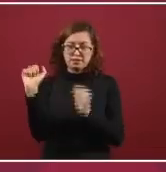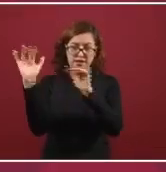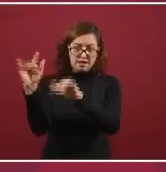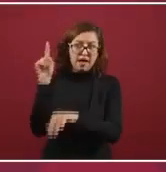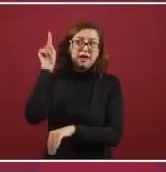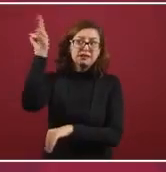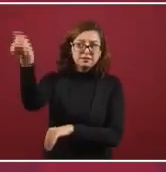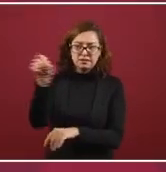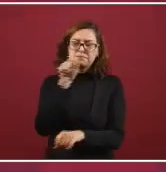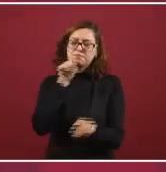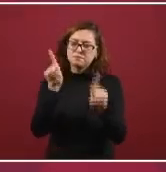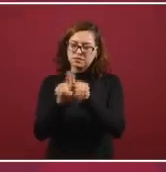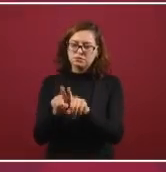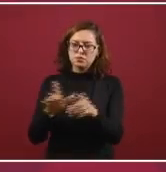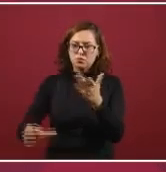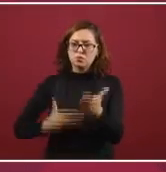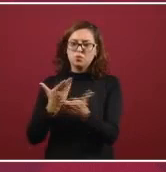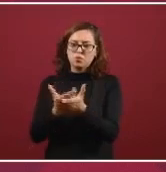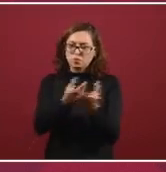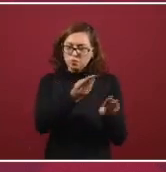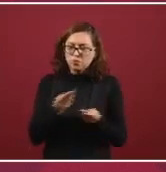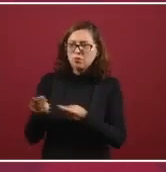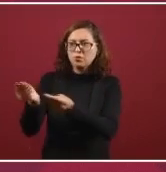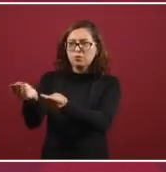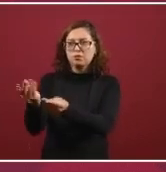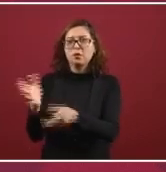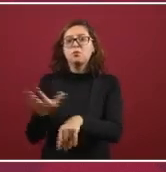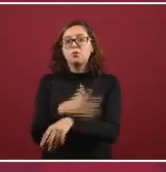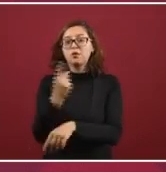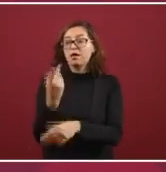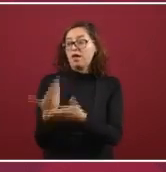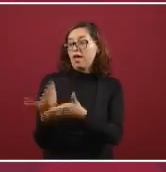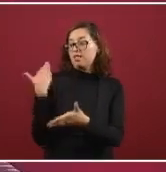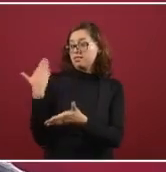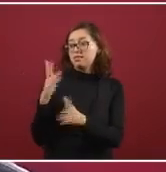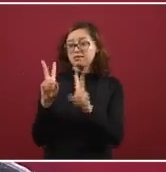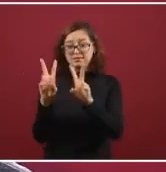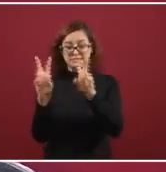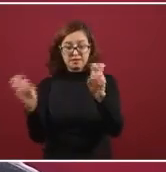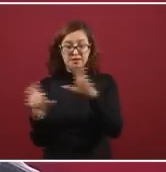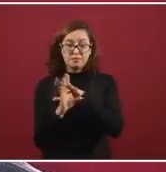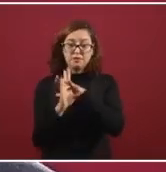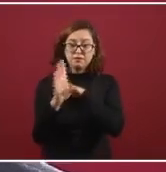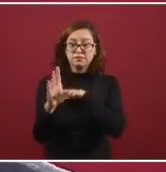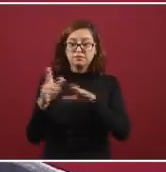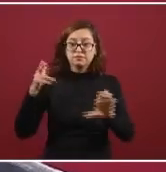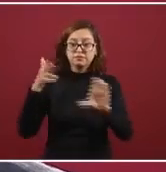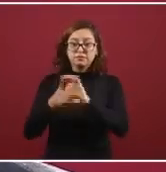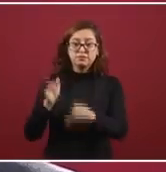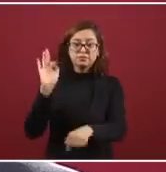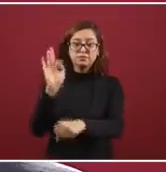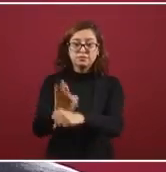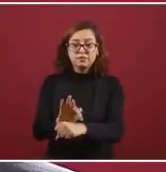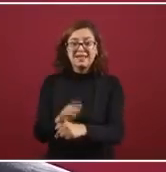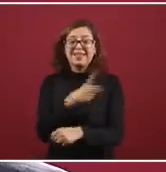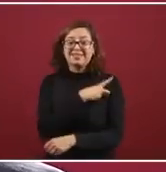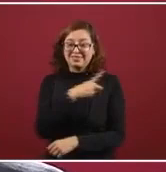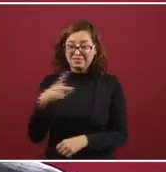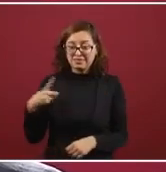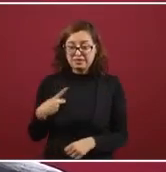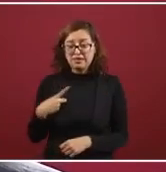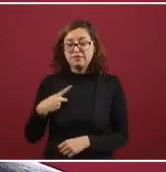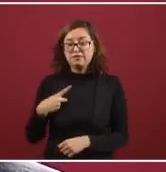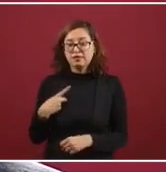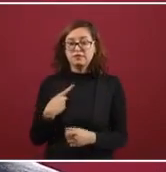porque pedimos y se aceptó en la última cumbre que el tema migración y refugio sea parte de